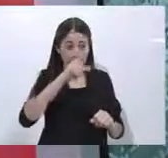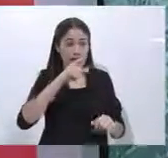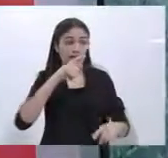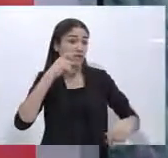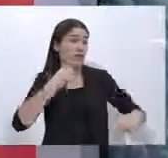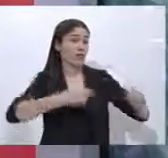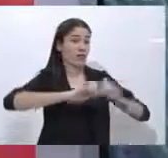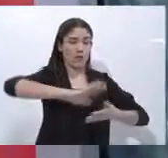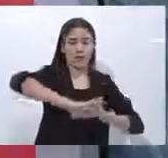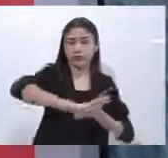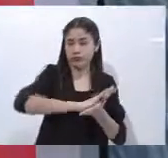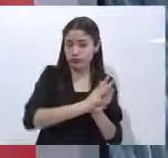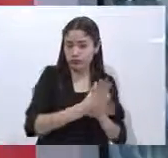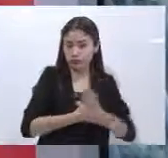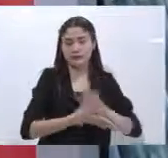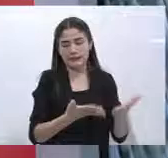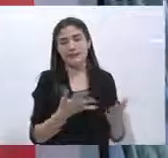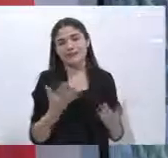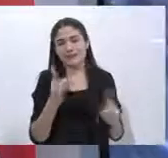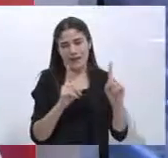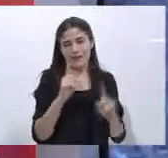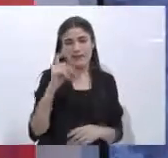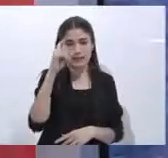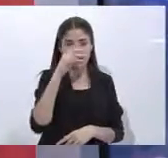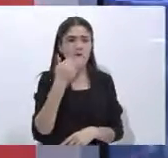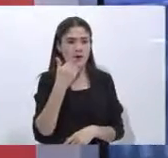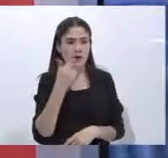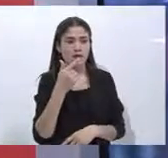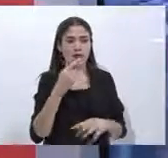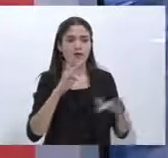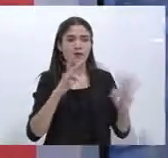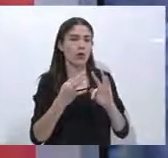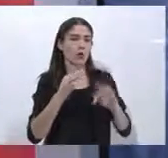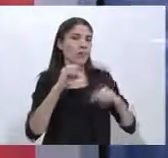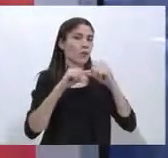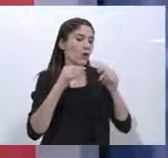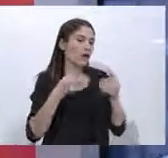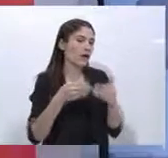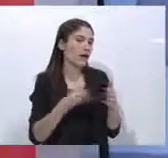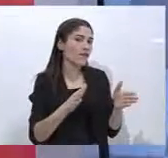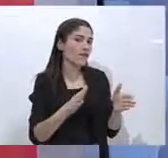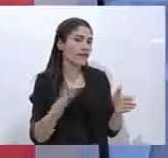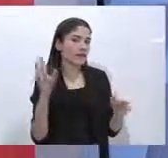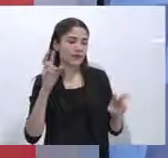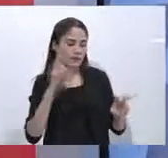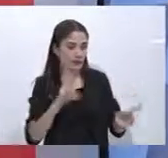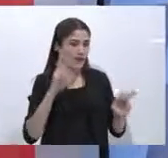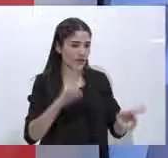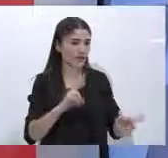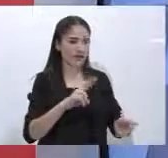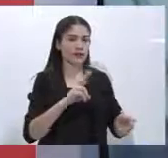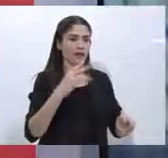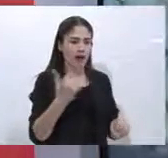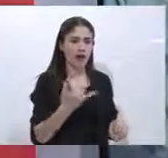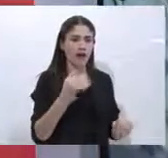ir para poder ir vaciando digamos pero es una entrada importante y con nuestros yernos dar la pauta de que haciendo estos